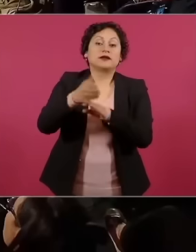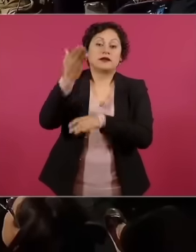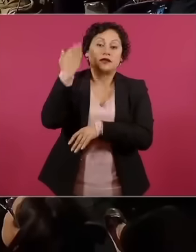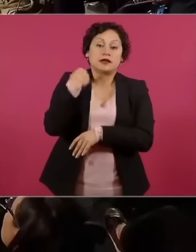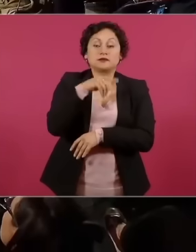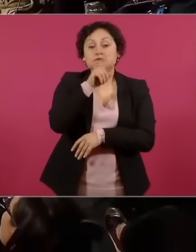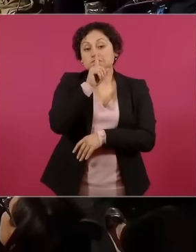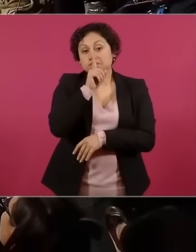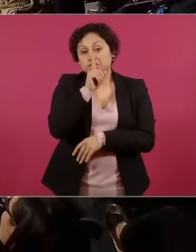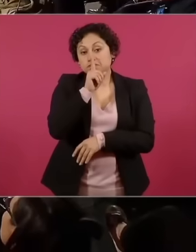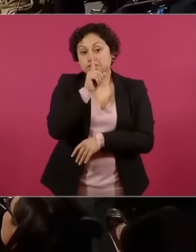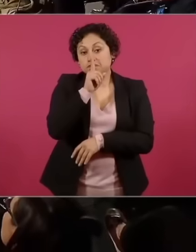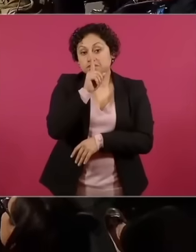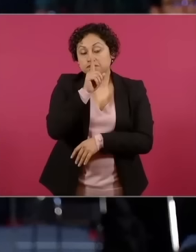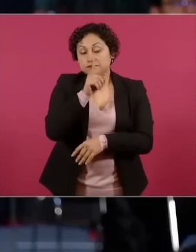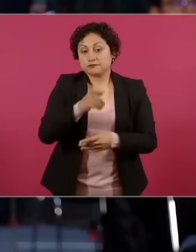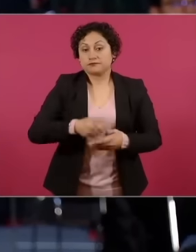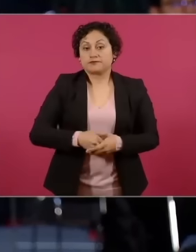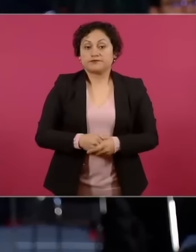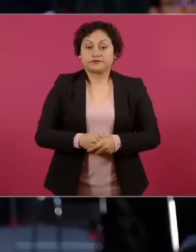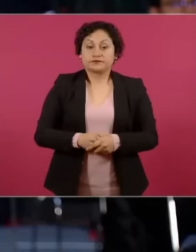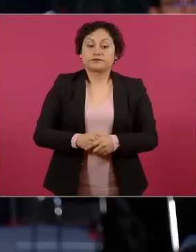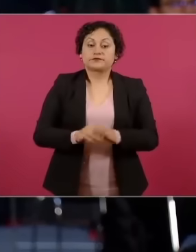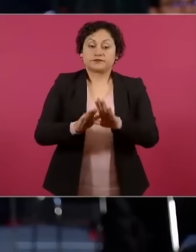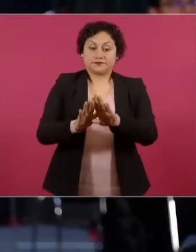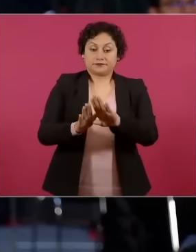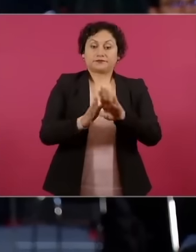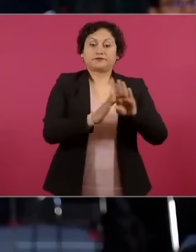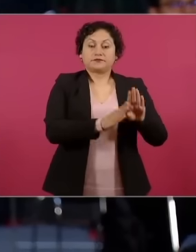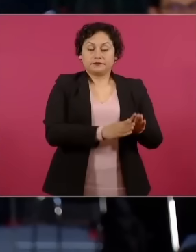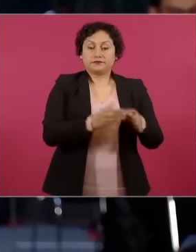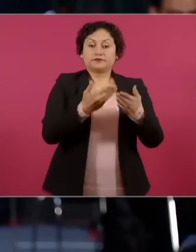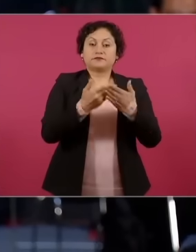Bueno, con el licenciado Peña